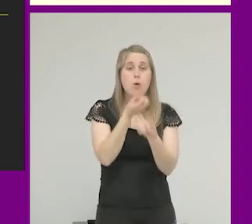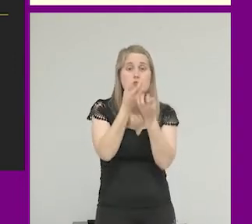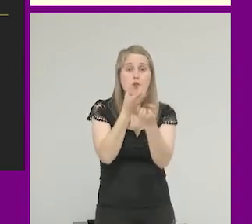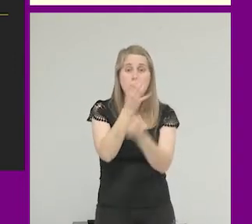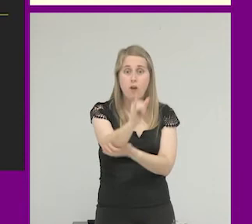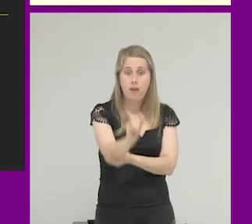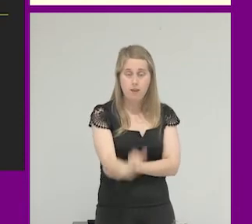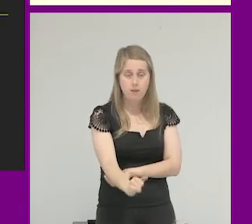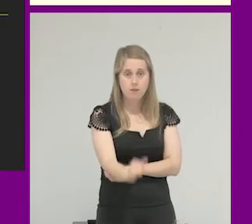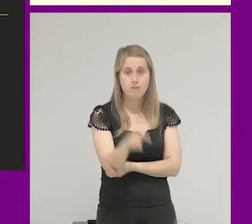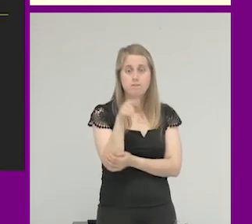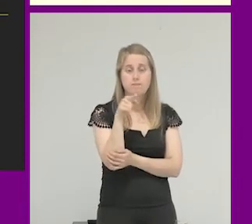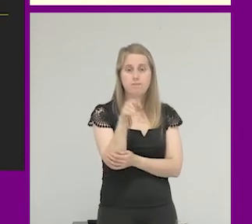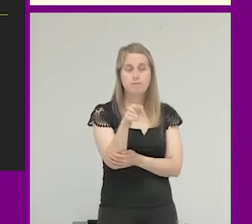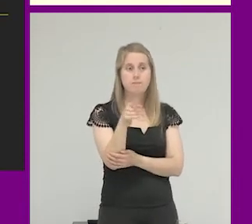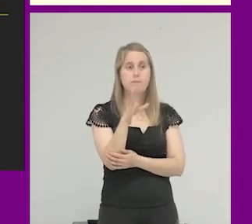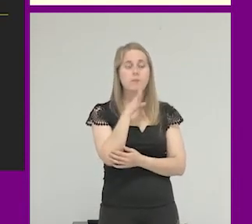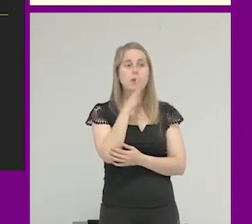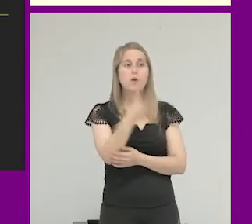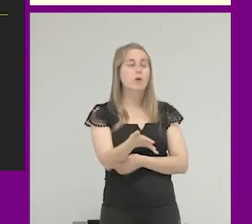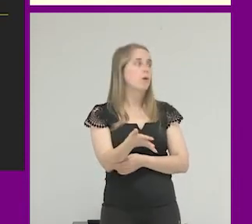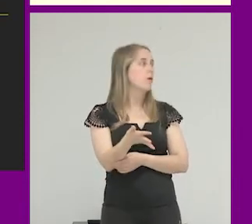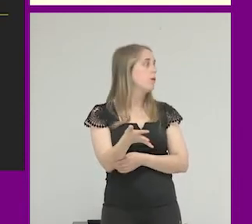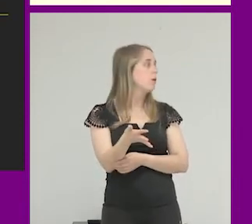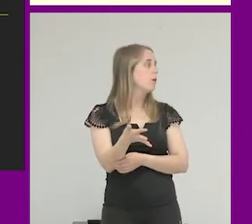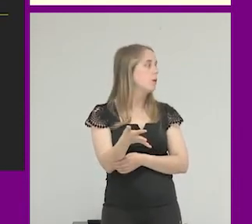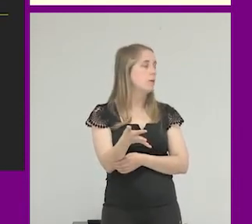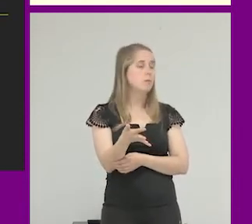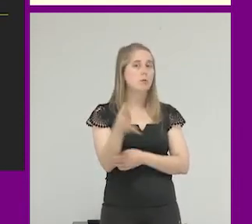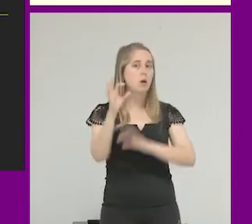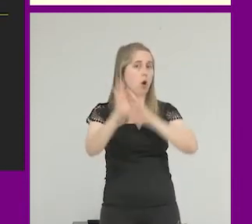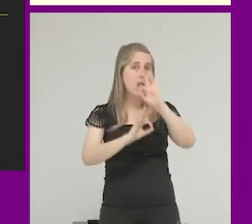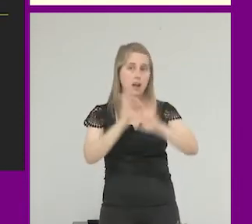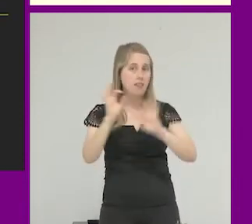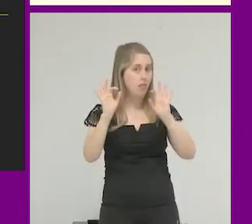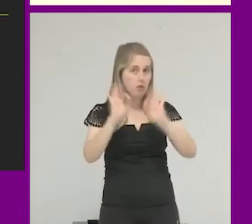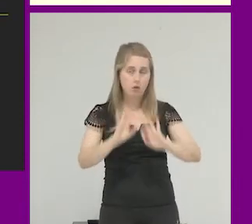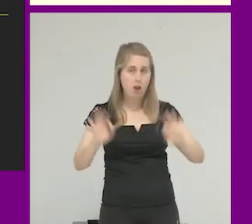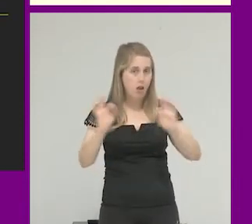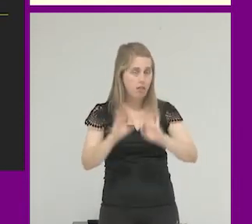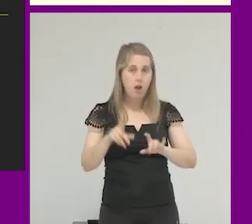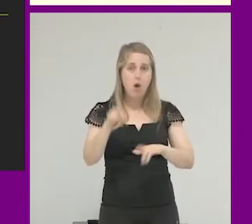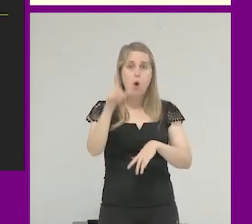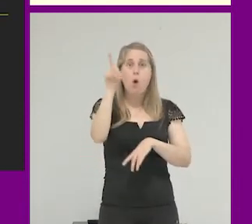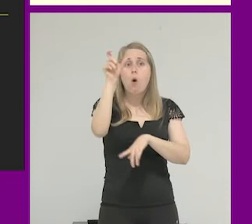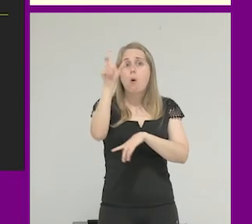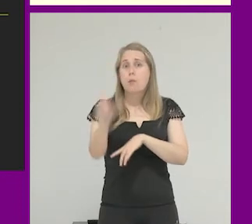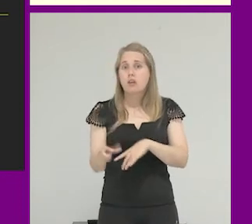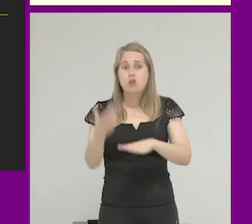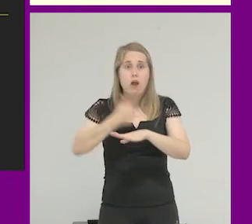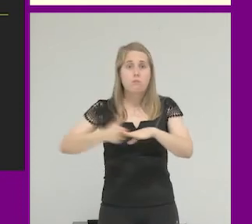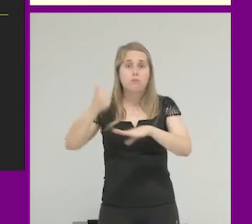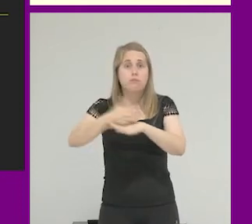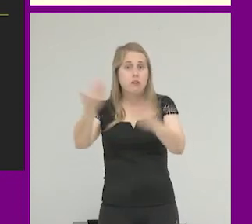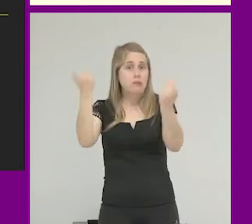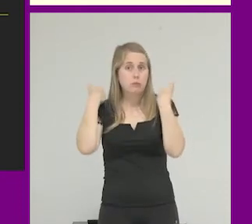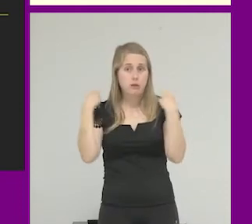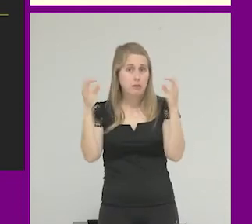zuena, ze ez dago antolatuta edo ez dago inor honetaz arduratzen